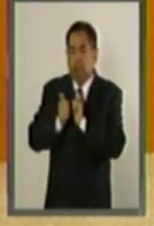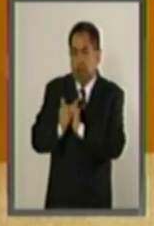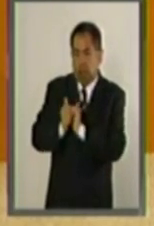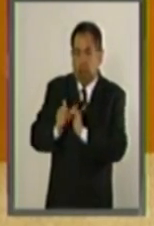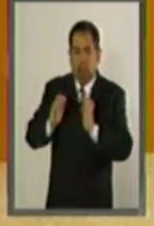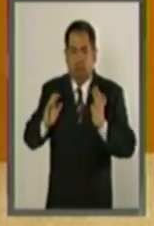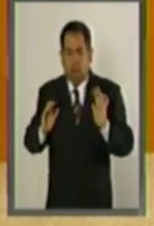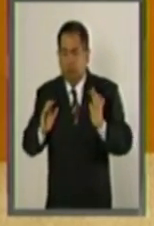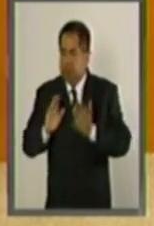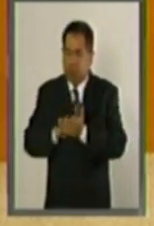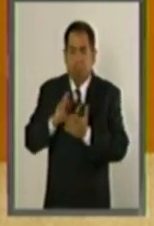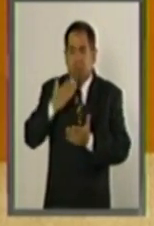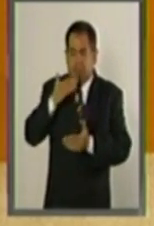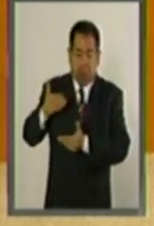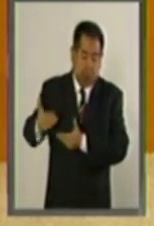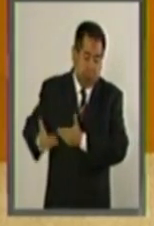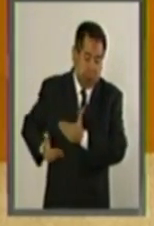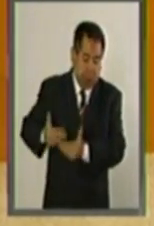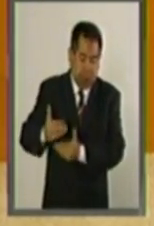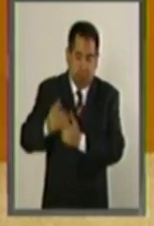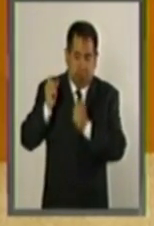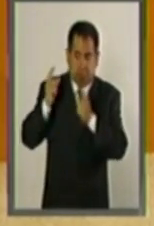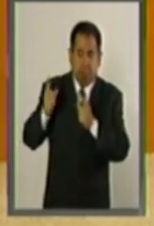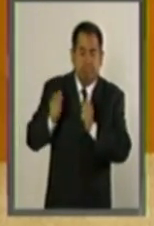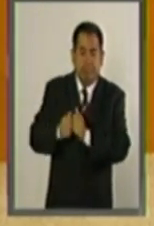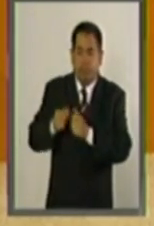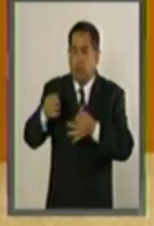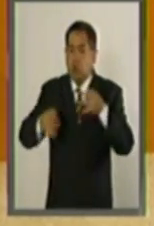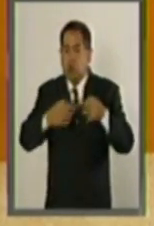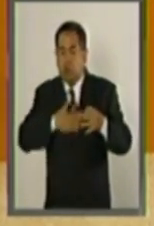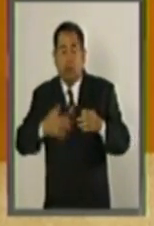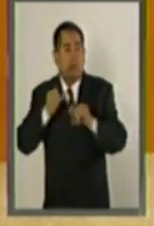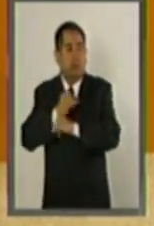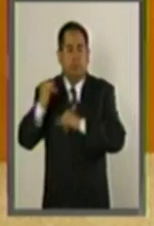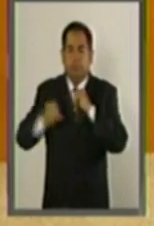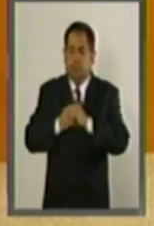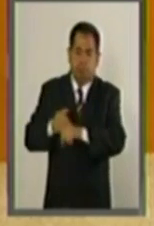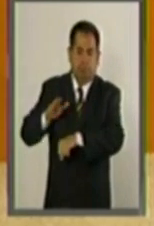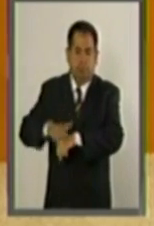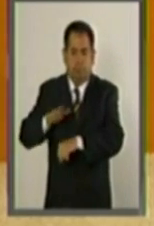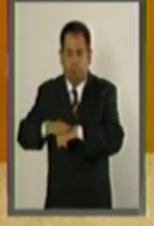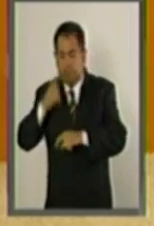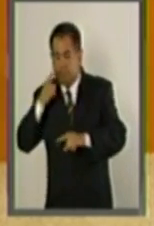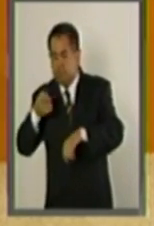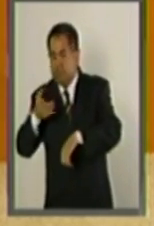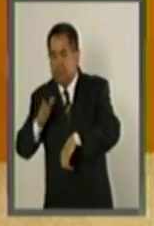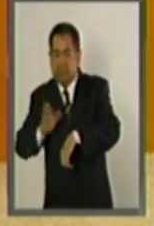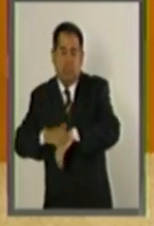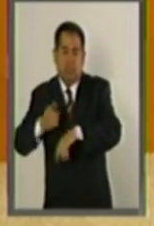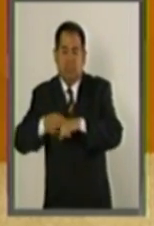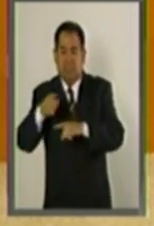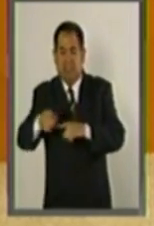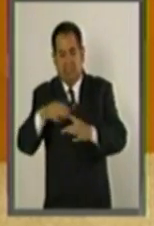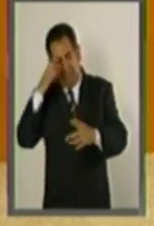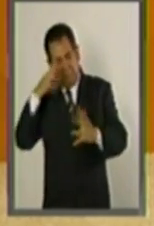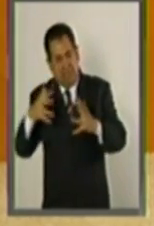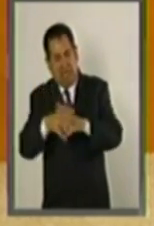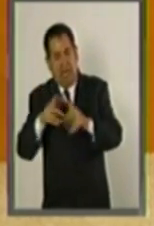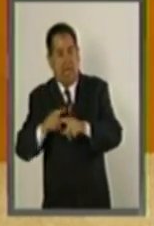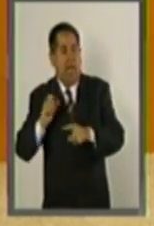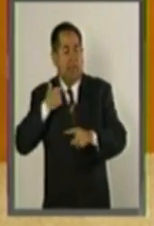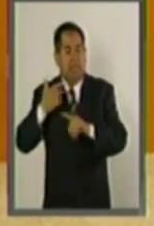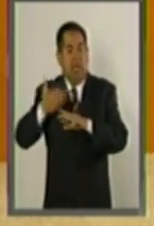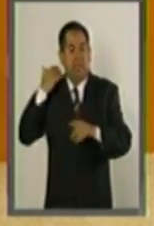de los loables procesos por los cuales la justicia penal internacional ha sancionado los crímenes de guerra cometidos en